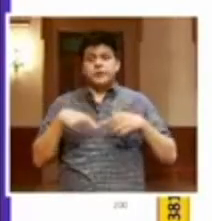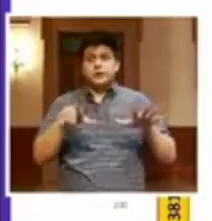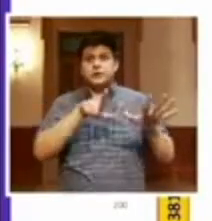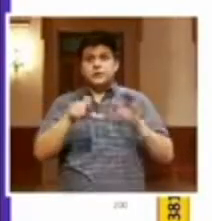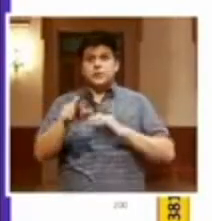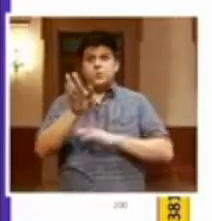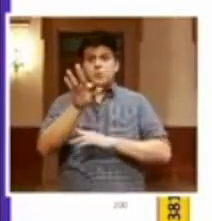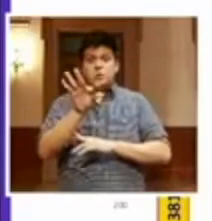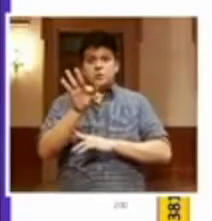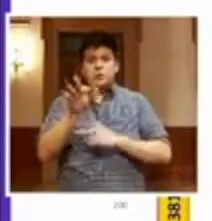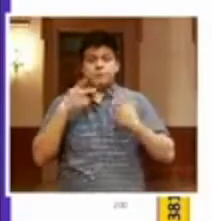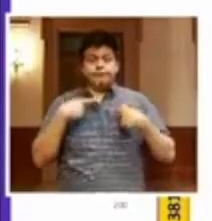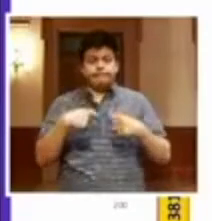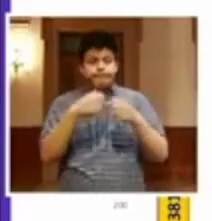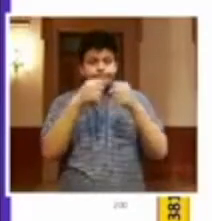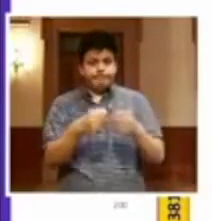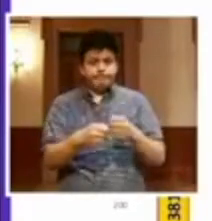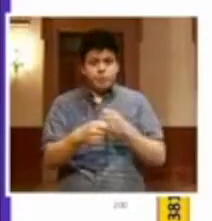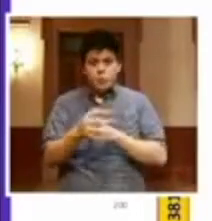740 confirmados y